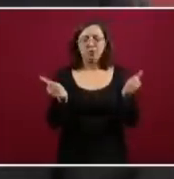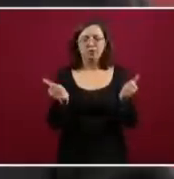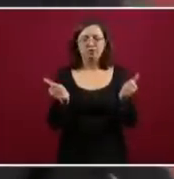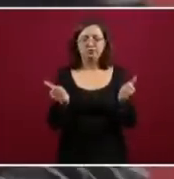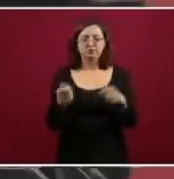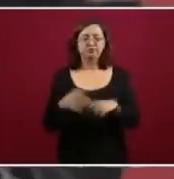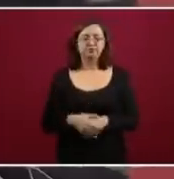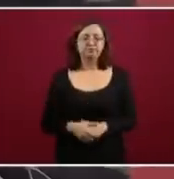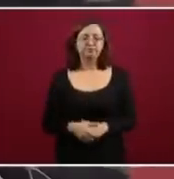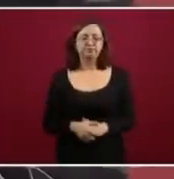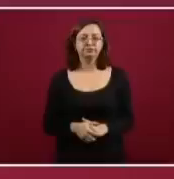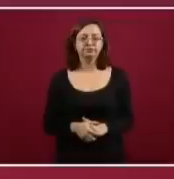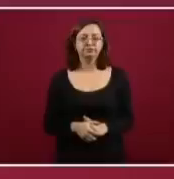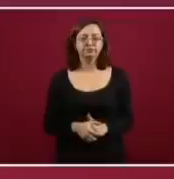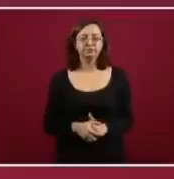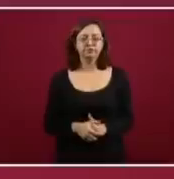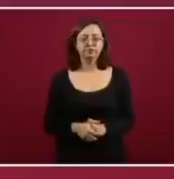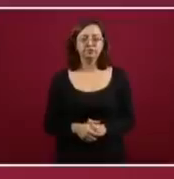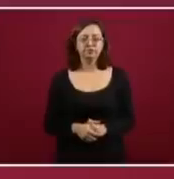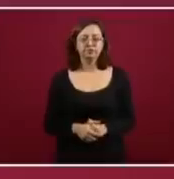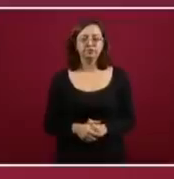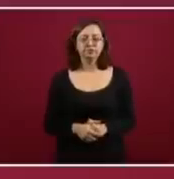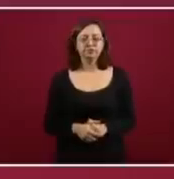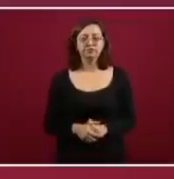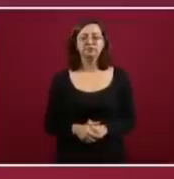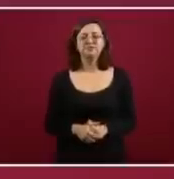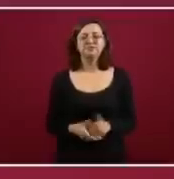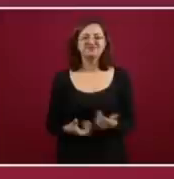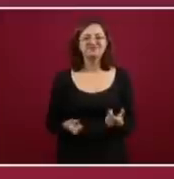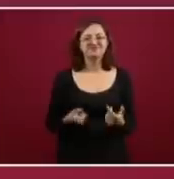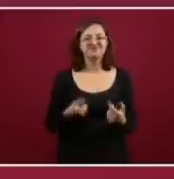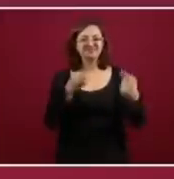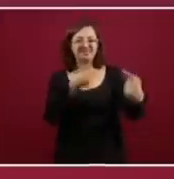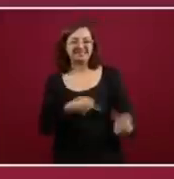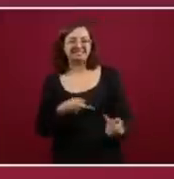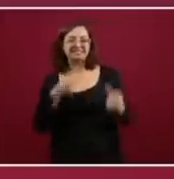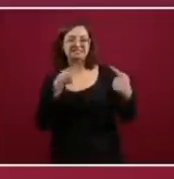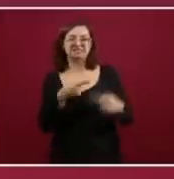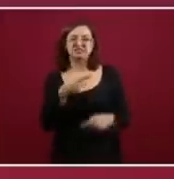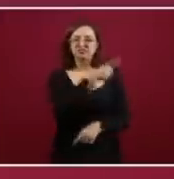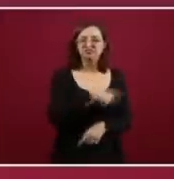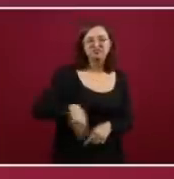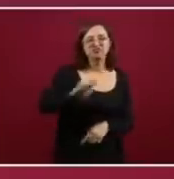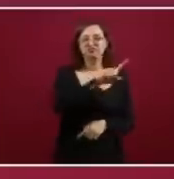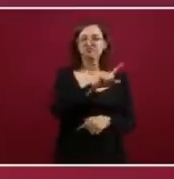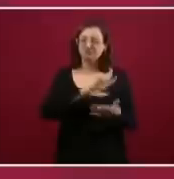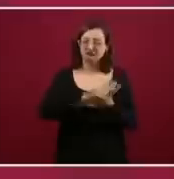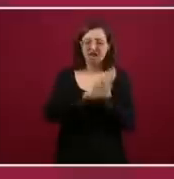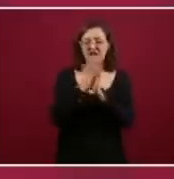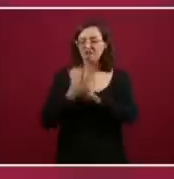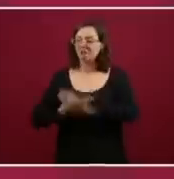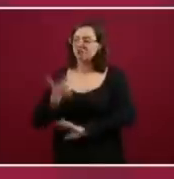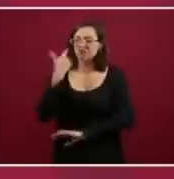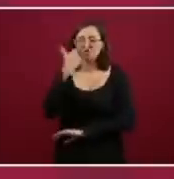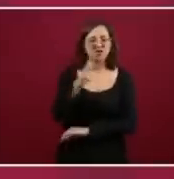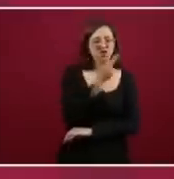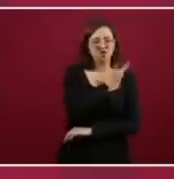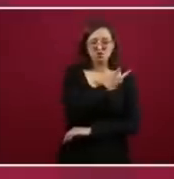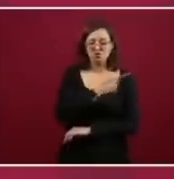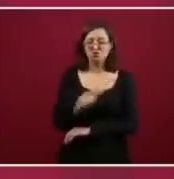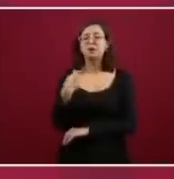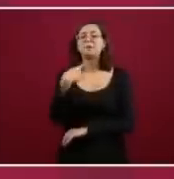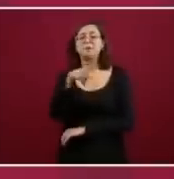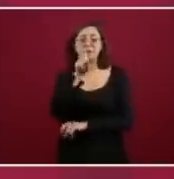ay pues este resistencias al cambio como es normal pero también les